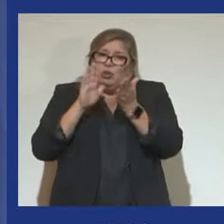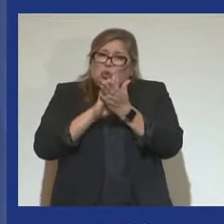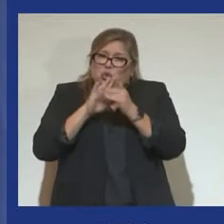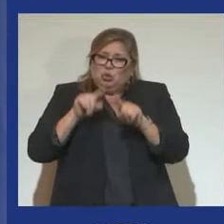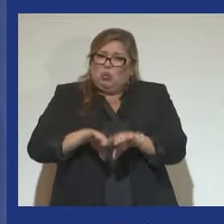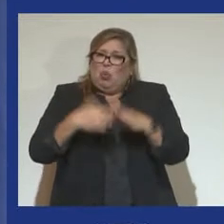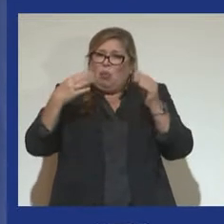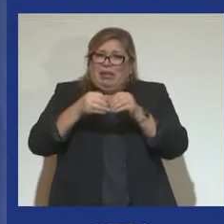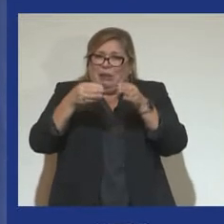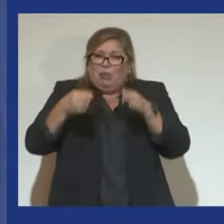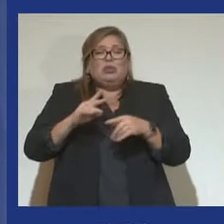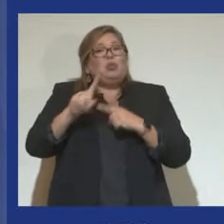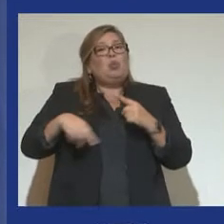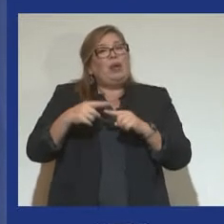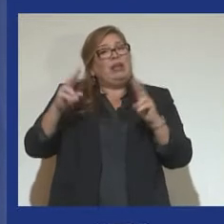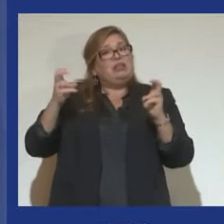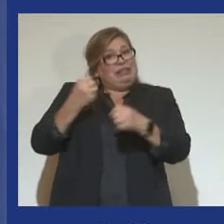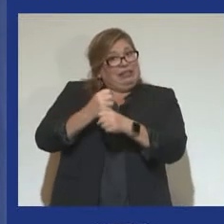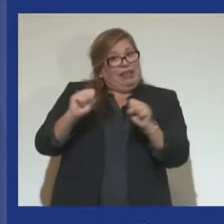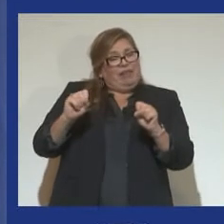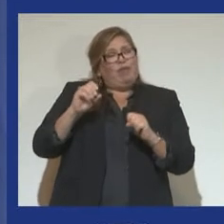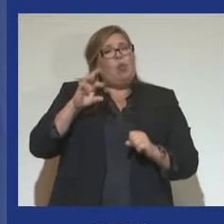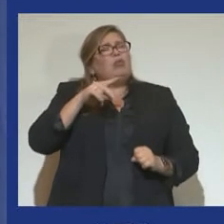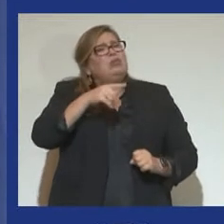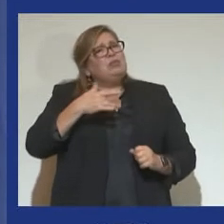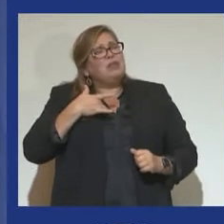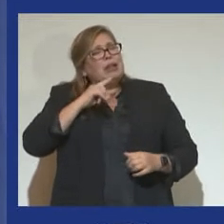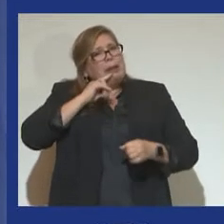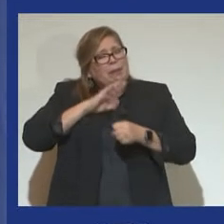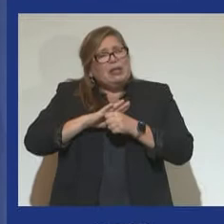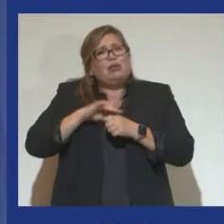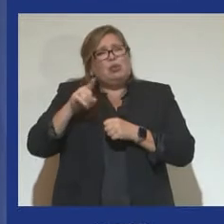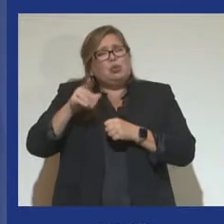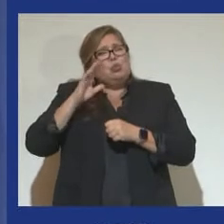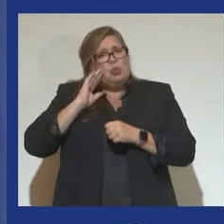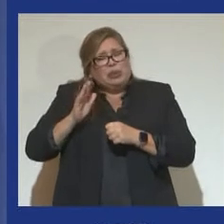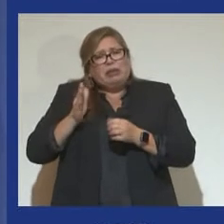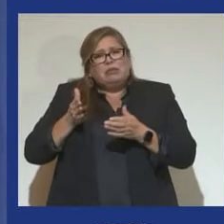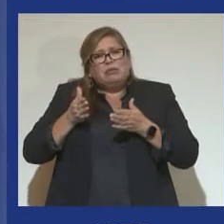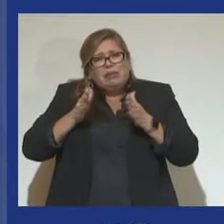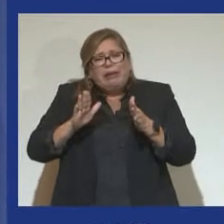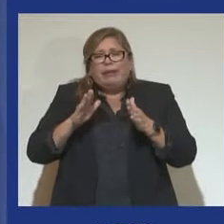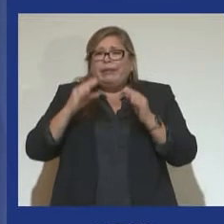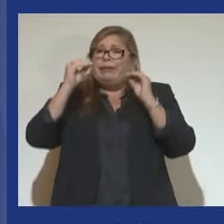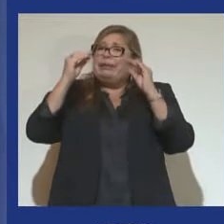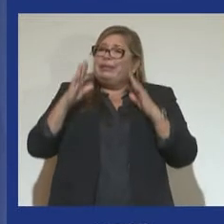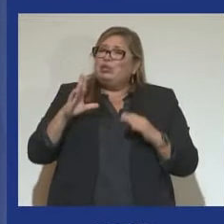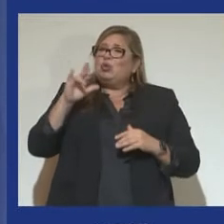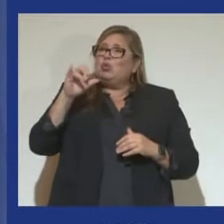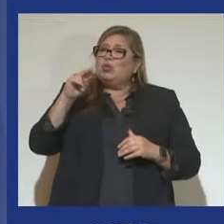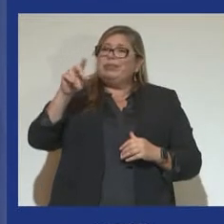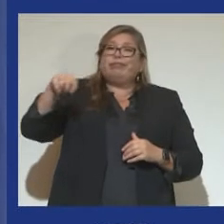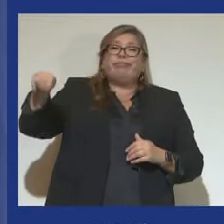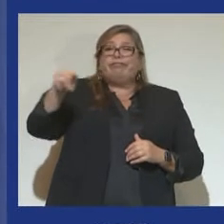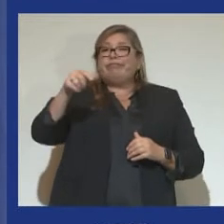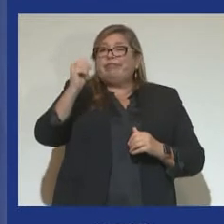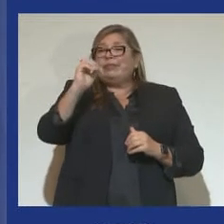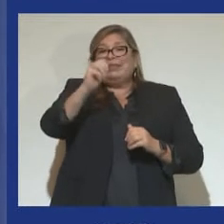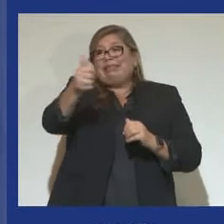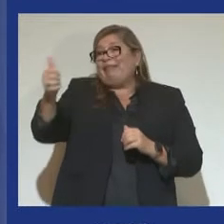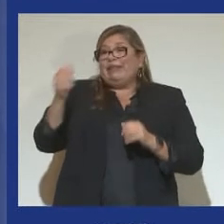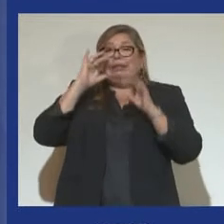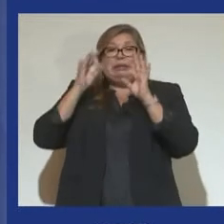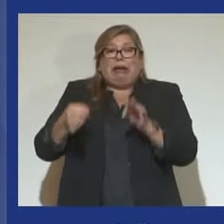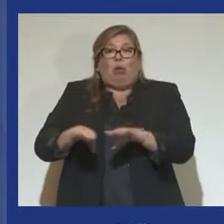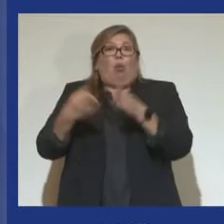que se reabran las escuelas para aprendizaje en persona cuando no hay peligro o si está usted comprometido a permitir que el sindicato de